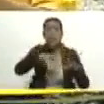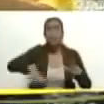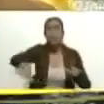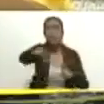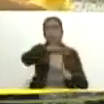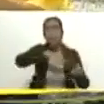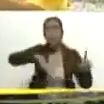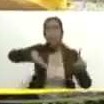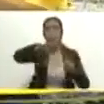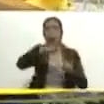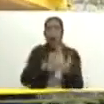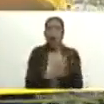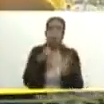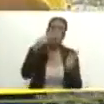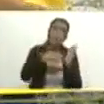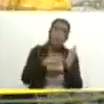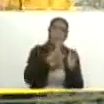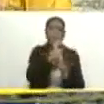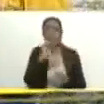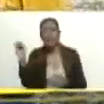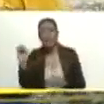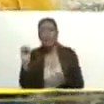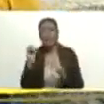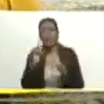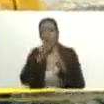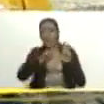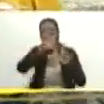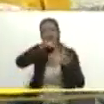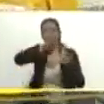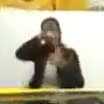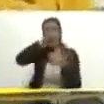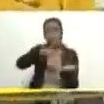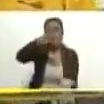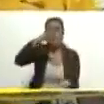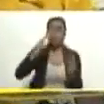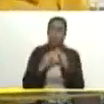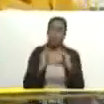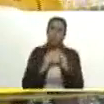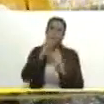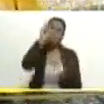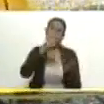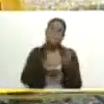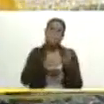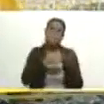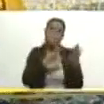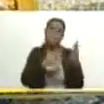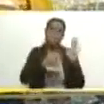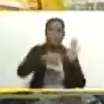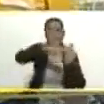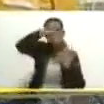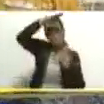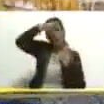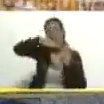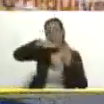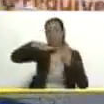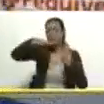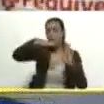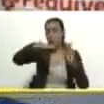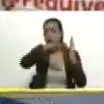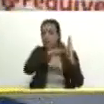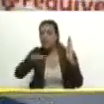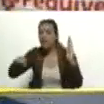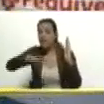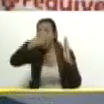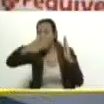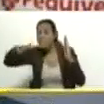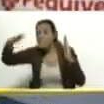que es la altura es de los 1200 a los 1600 metros. Yo vivo más o menos como en 1000 metros, un poquito más, o sea